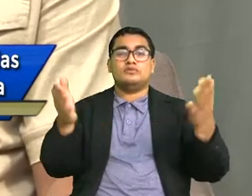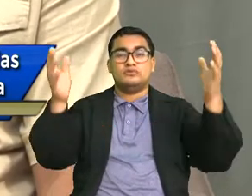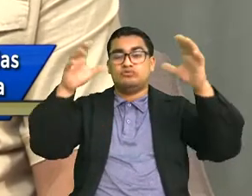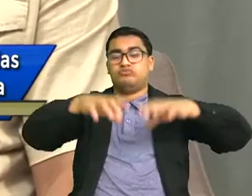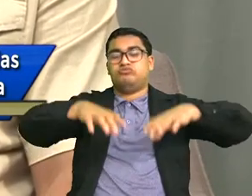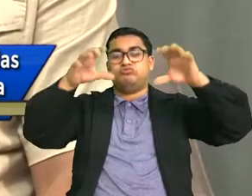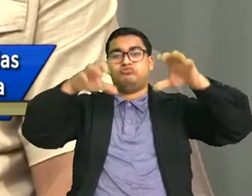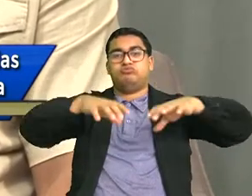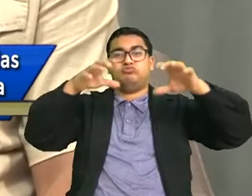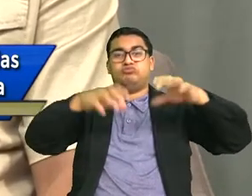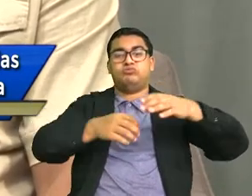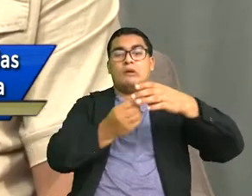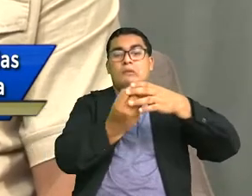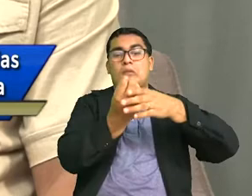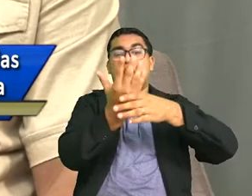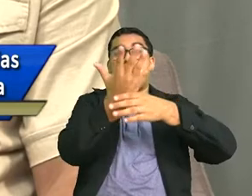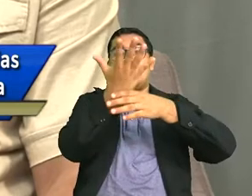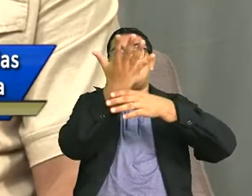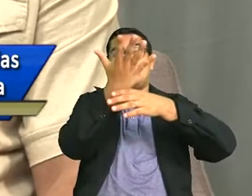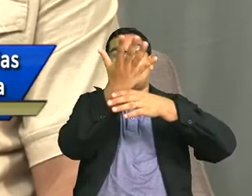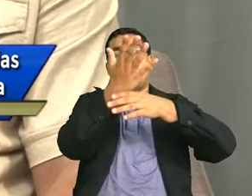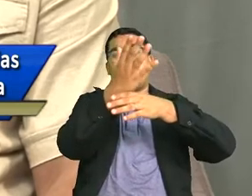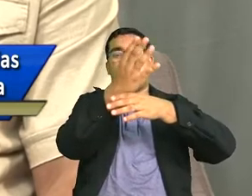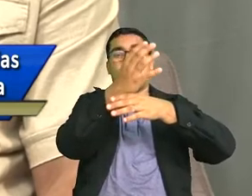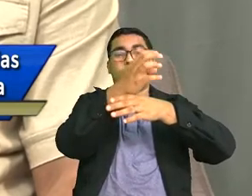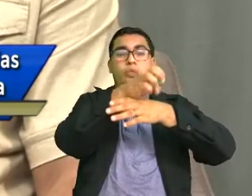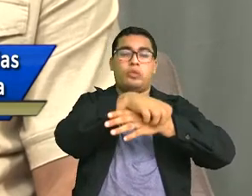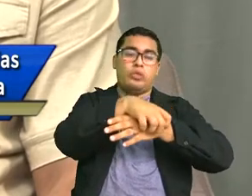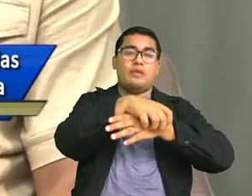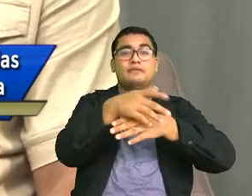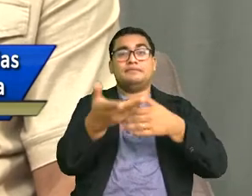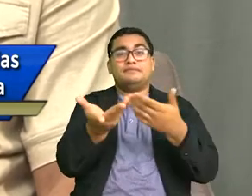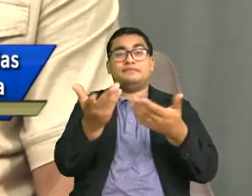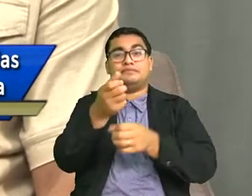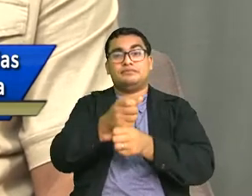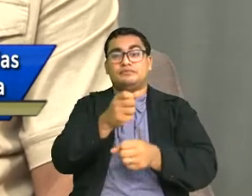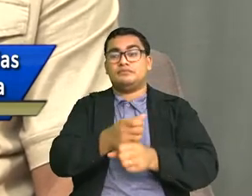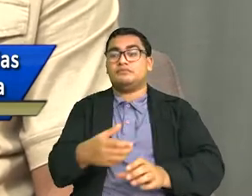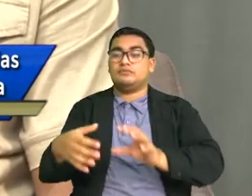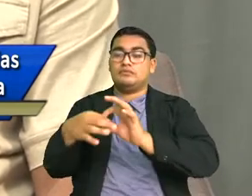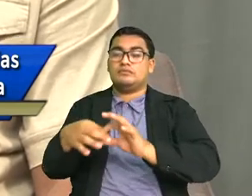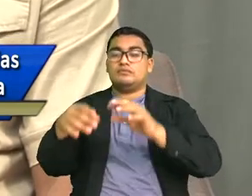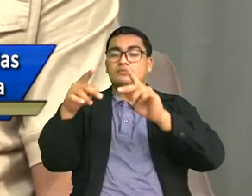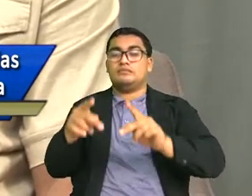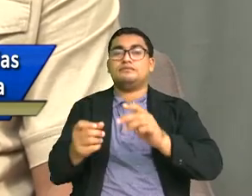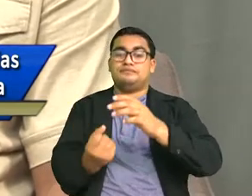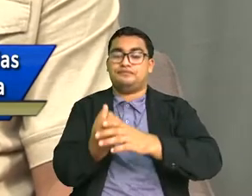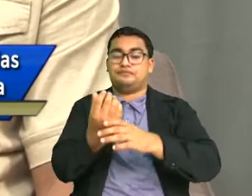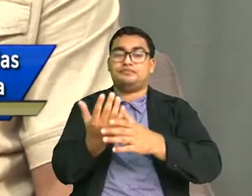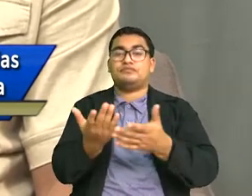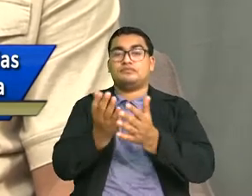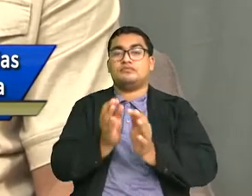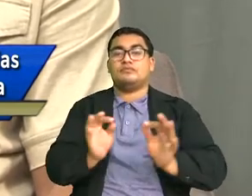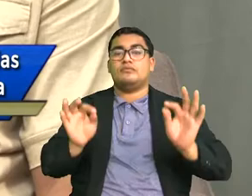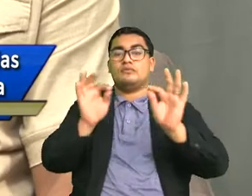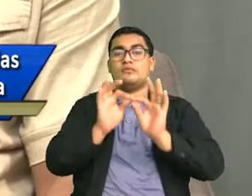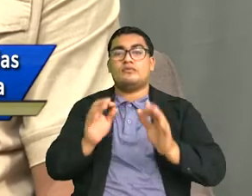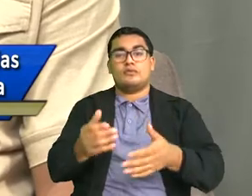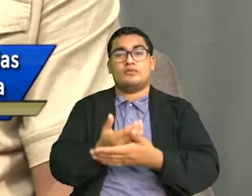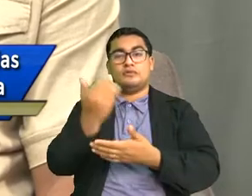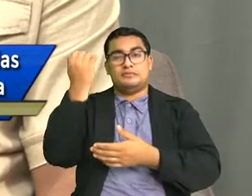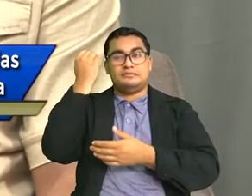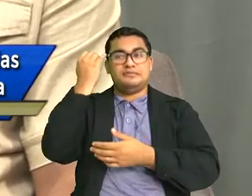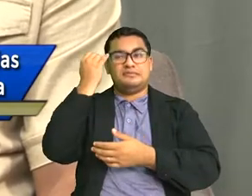entonces nosotros trasladamos y desarrollamos en conjunto con los productores esta tecnología es pues que